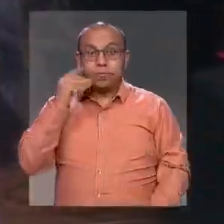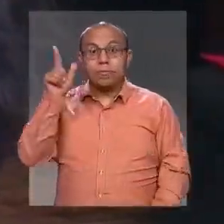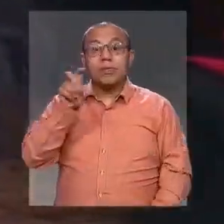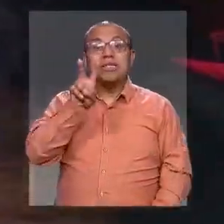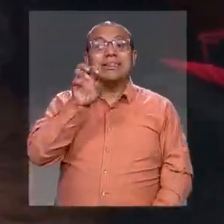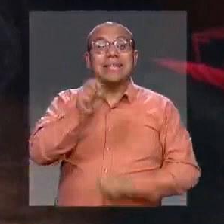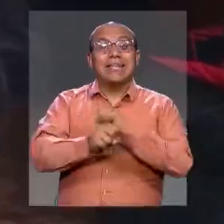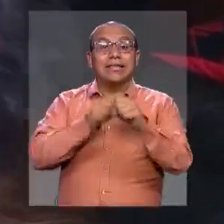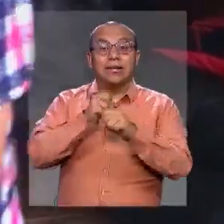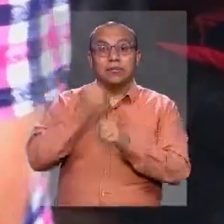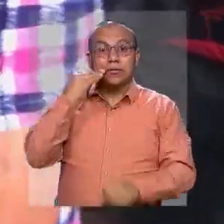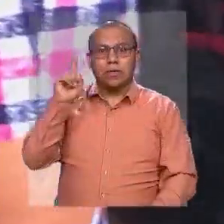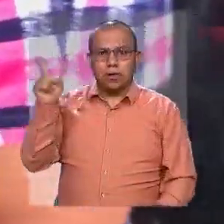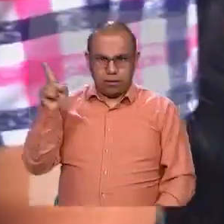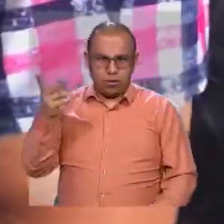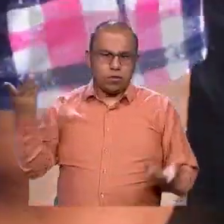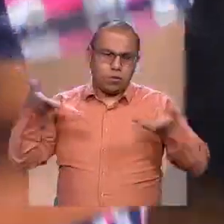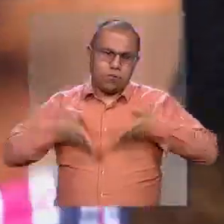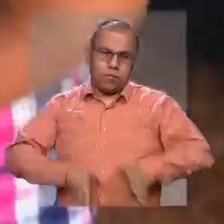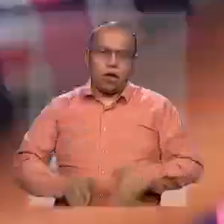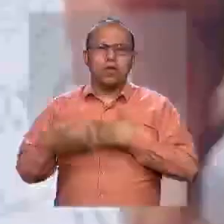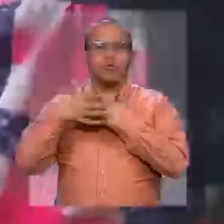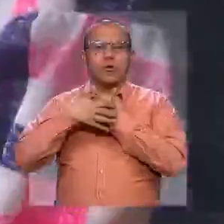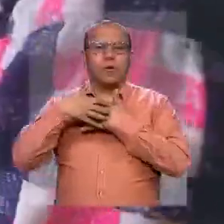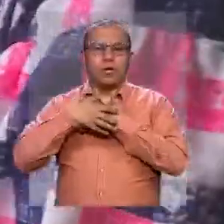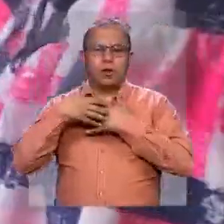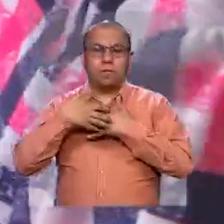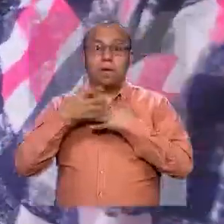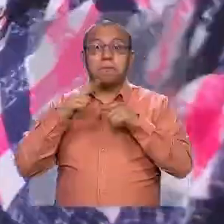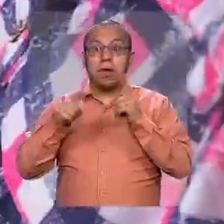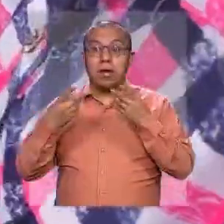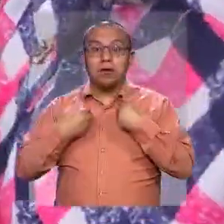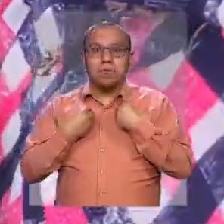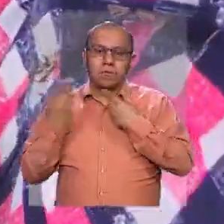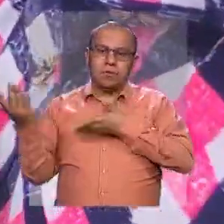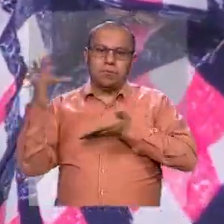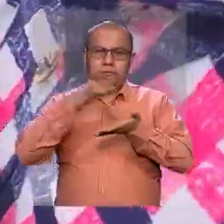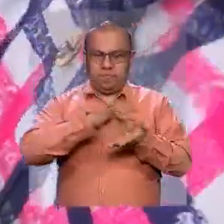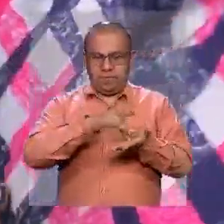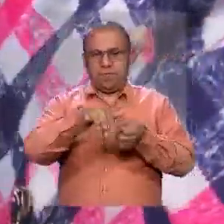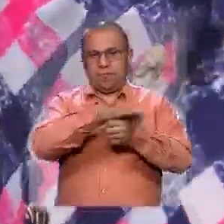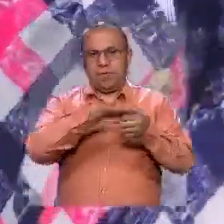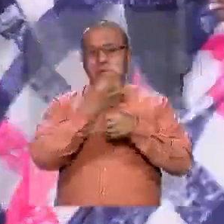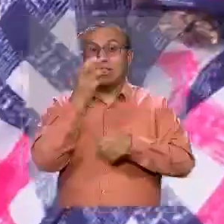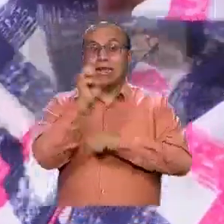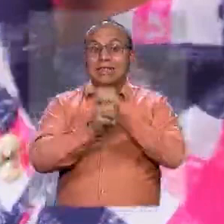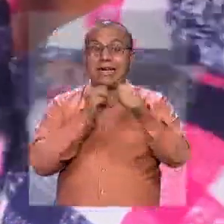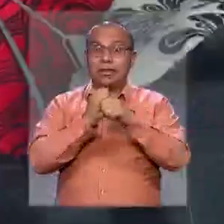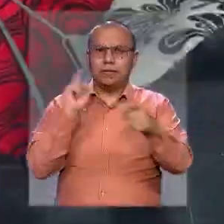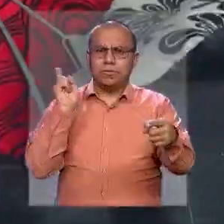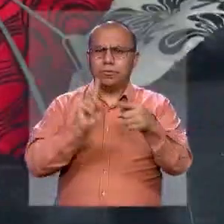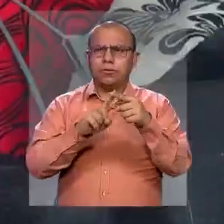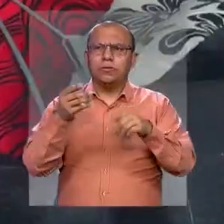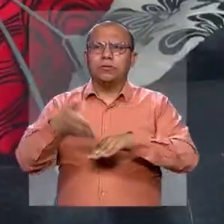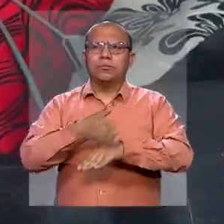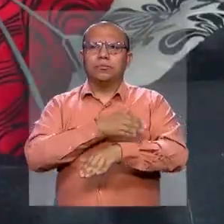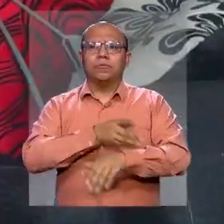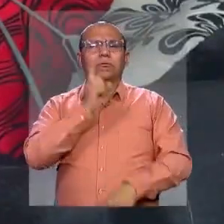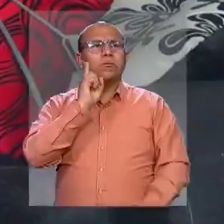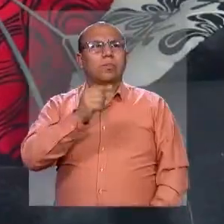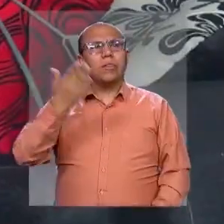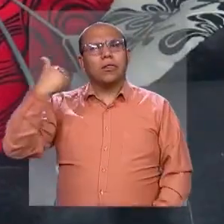tiene 70 años y aunque nació en el Líbano, Tolima, 30 de ellos los ha vivido en el barrio Eduardo Santos. Nosotros llegamos acá